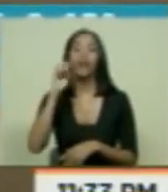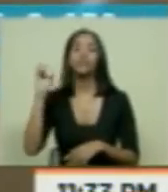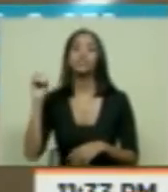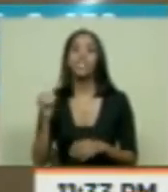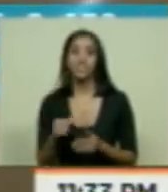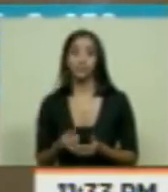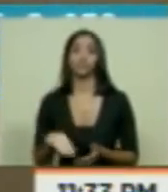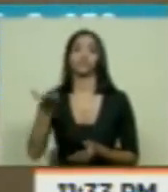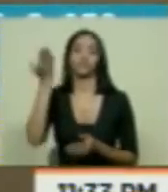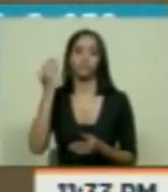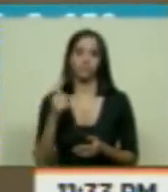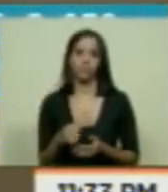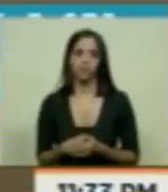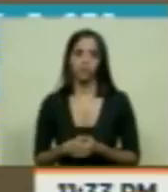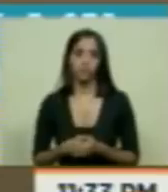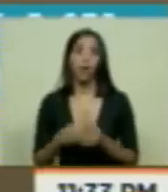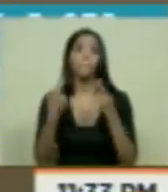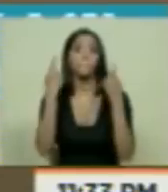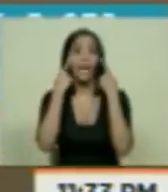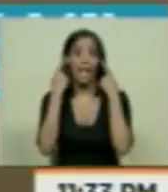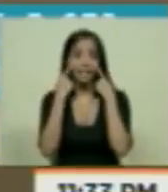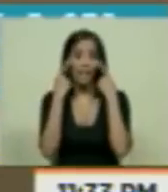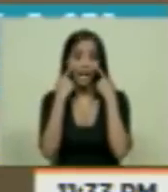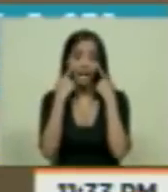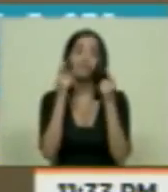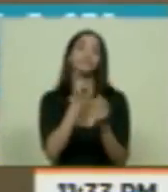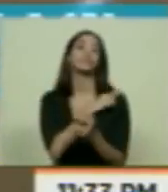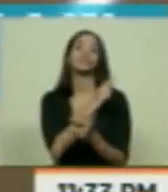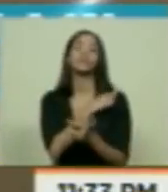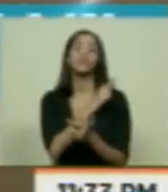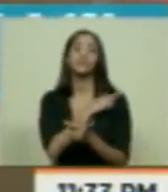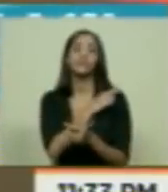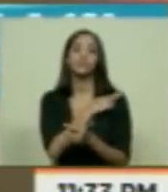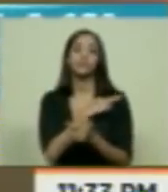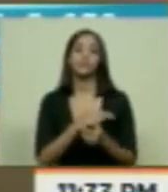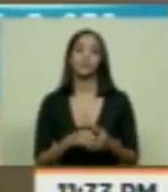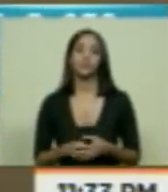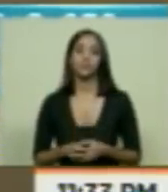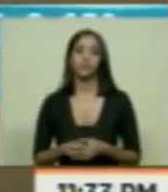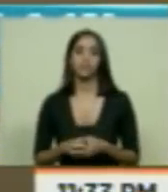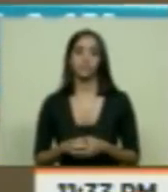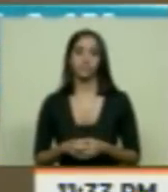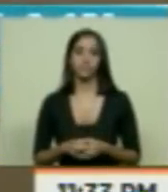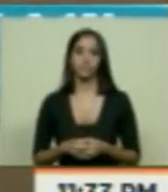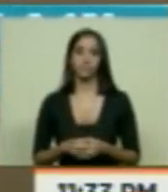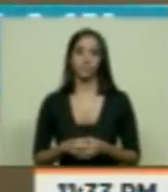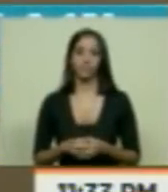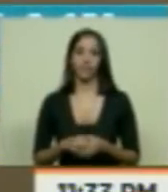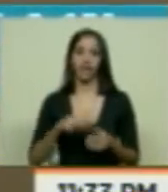¿vieron? ¿Así? Pendiente las autoridades en esta materia. ¿Cómo?